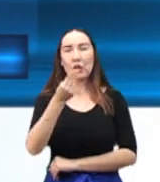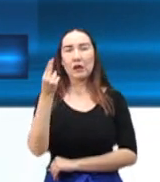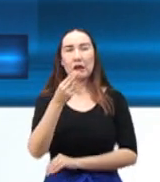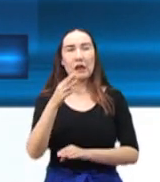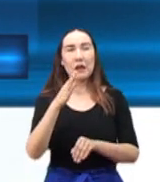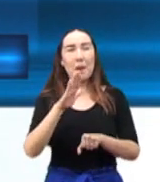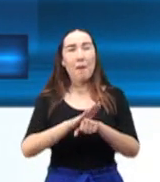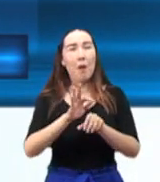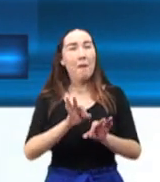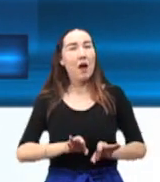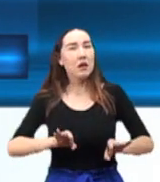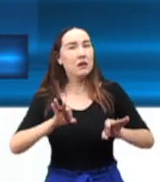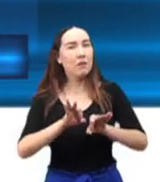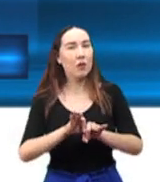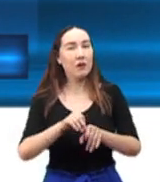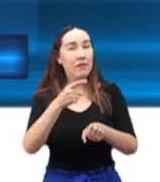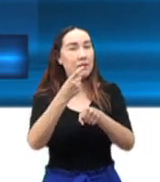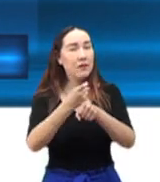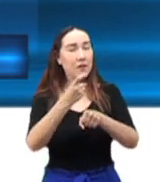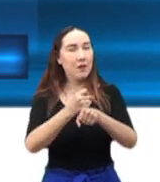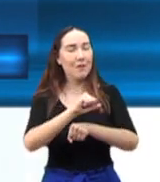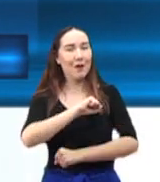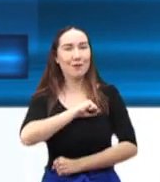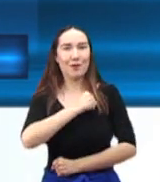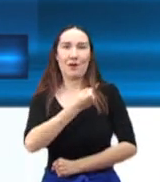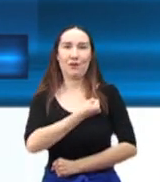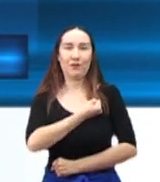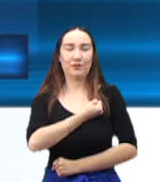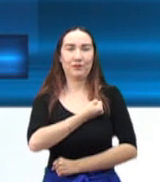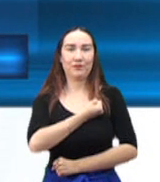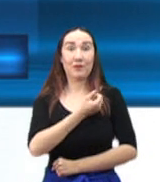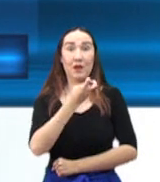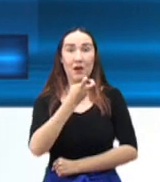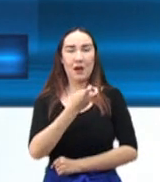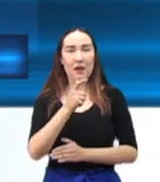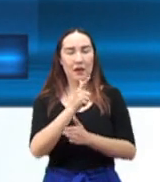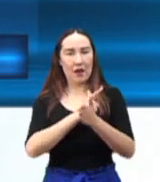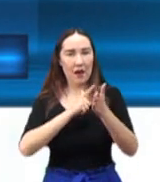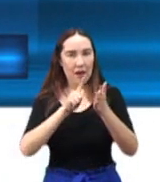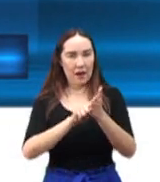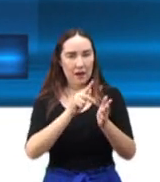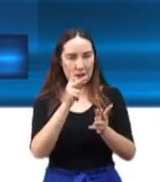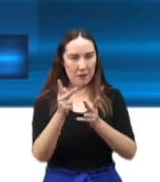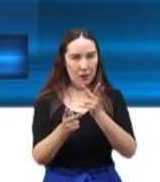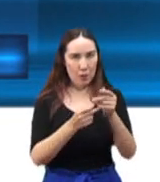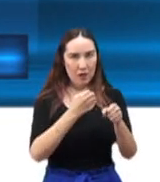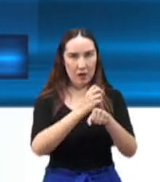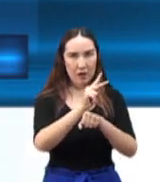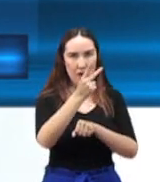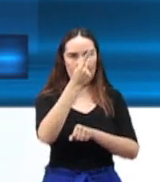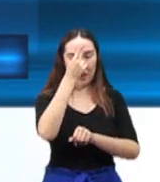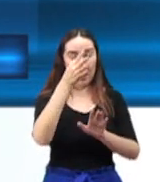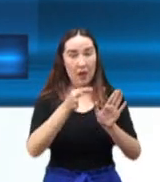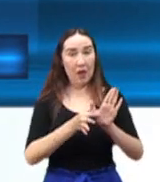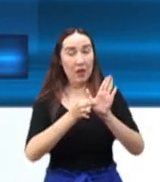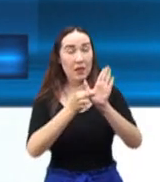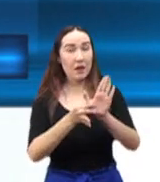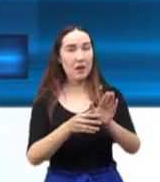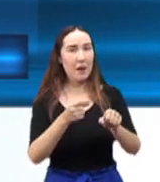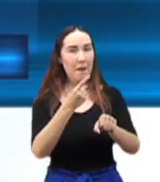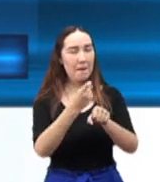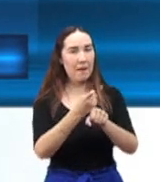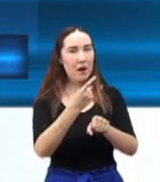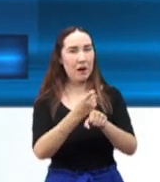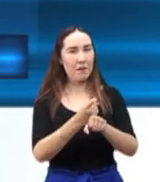salud de los posibles consultantes, porque la ley de consulta del Estado de San Luis Potosí establece primero un mecanismo de ir